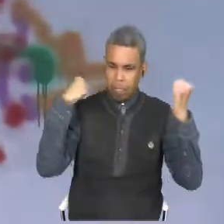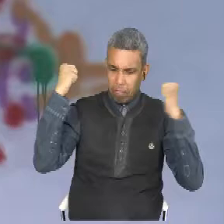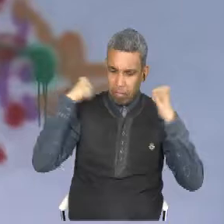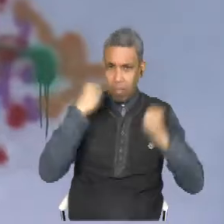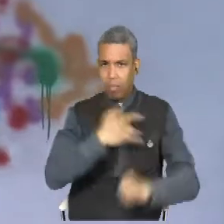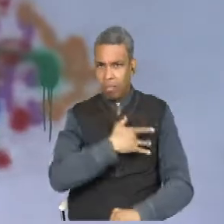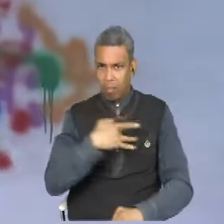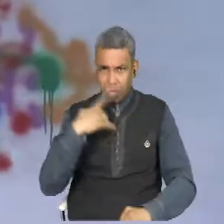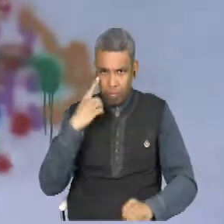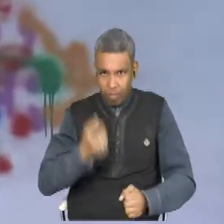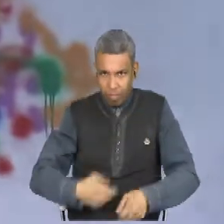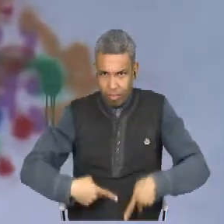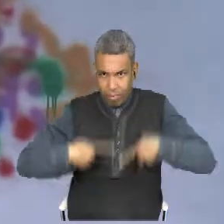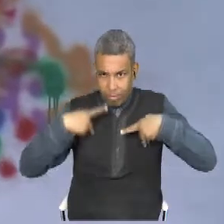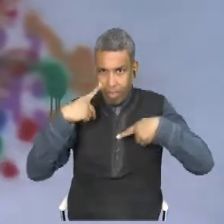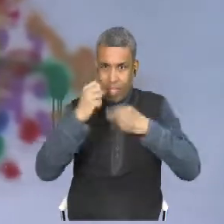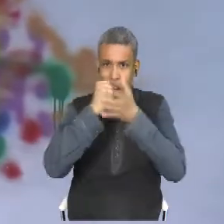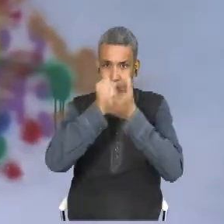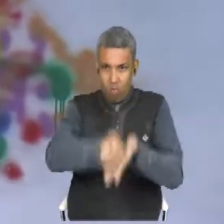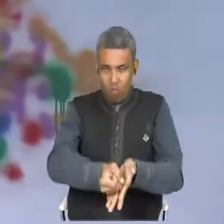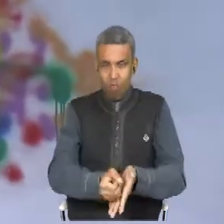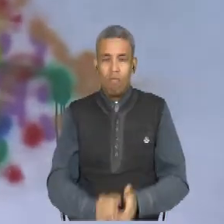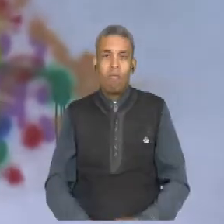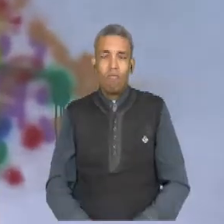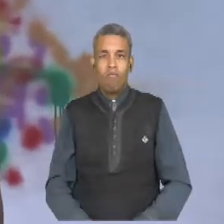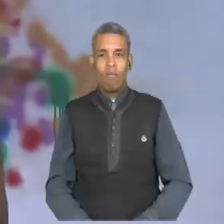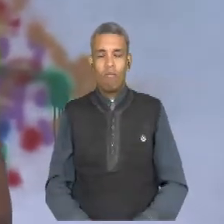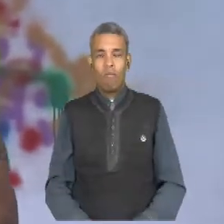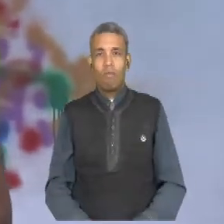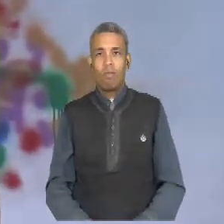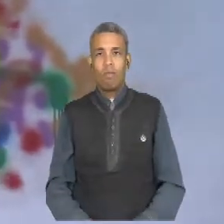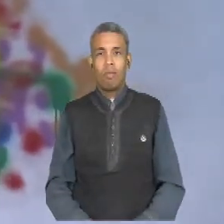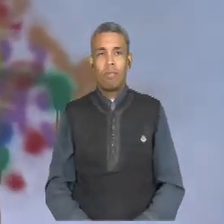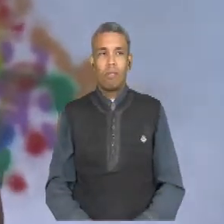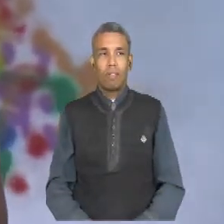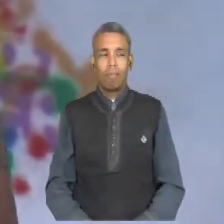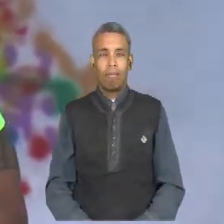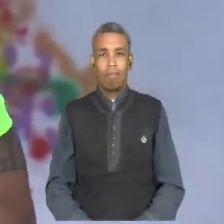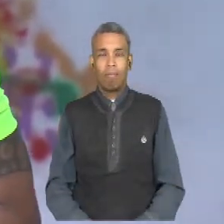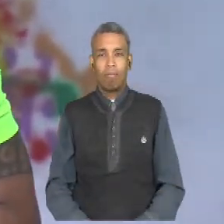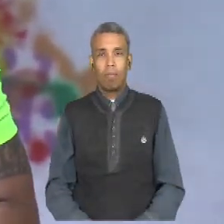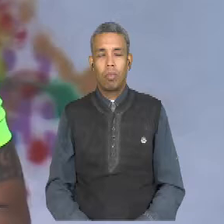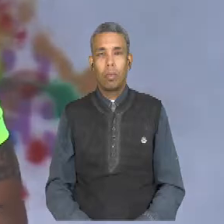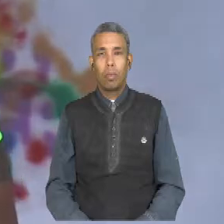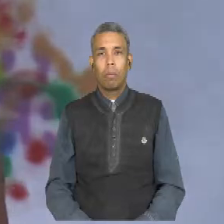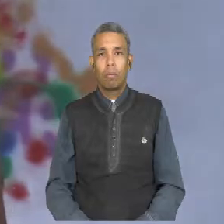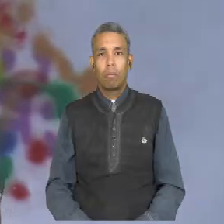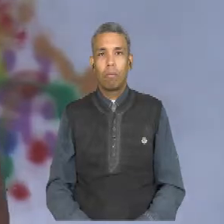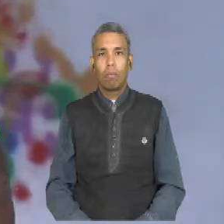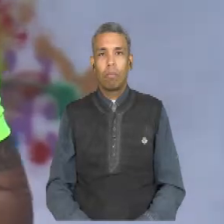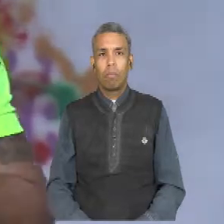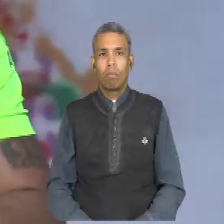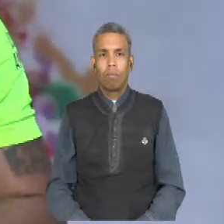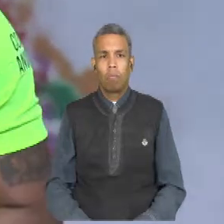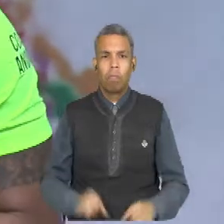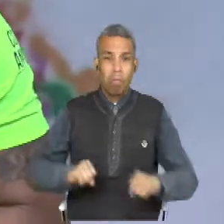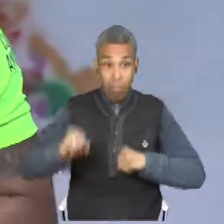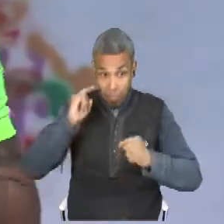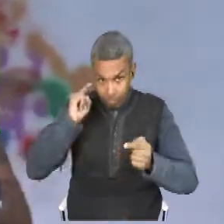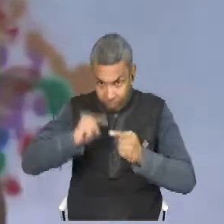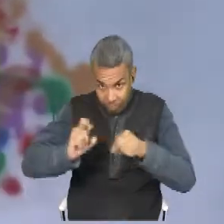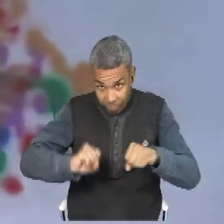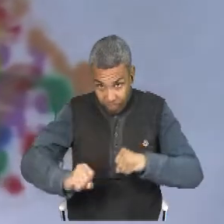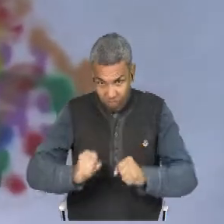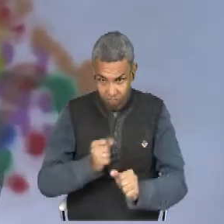y que les va a ayudar a que sigan mejorando en el complemento, en el objetivo que cada uno quiere.